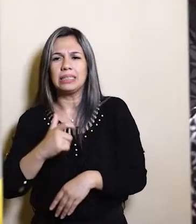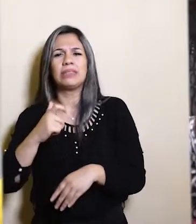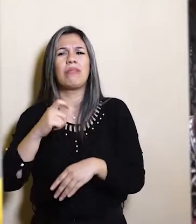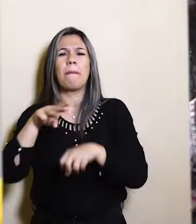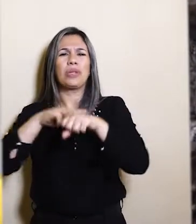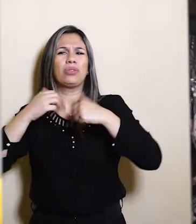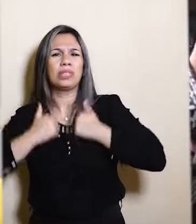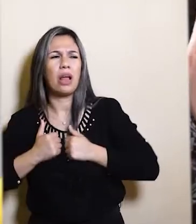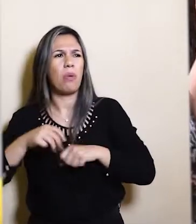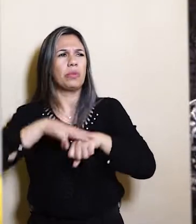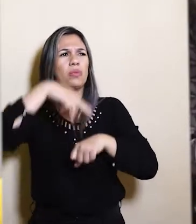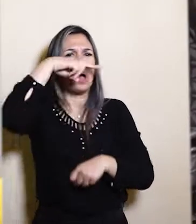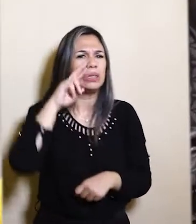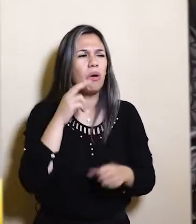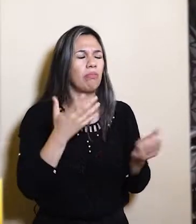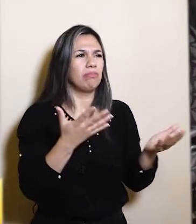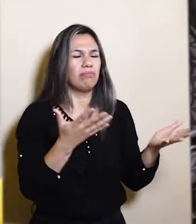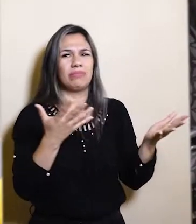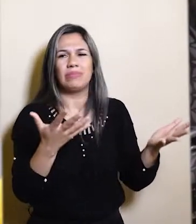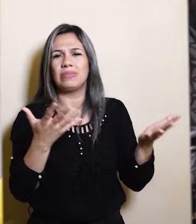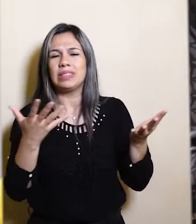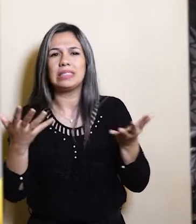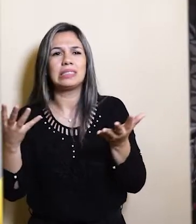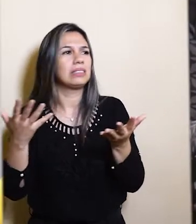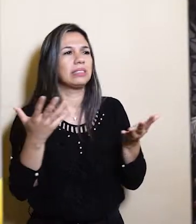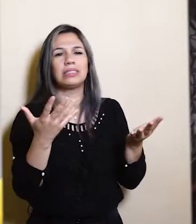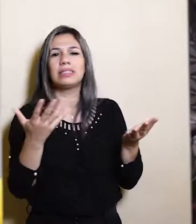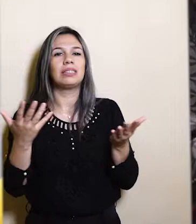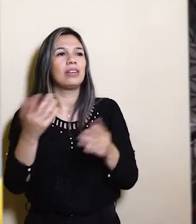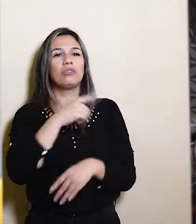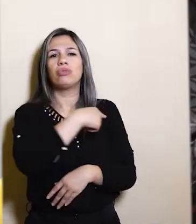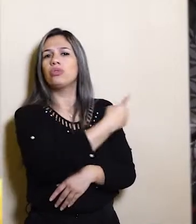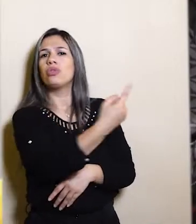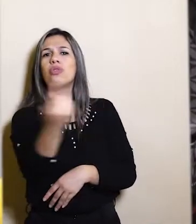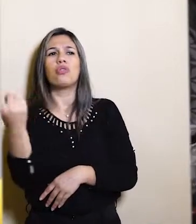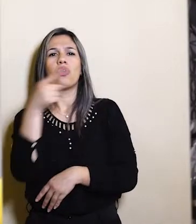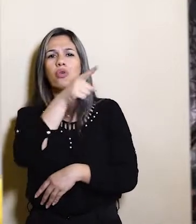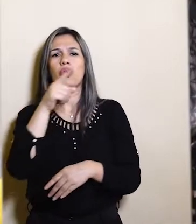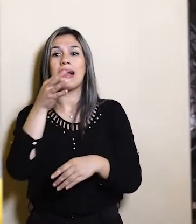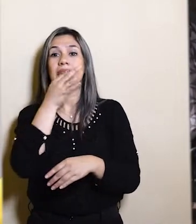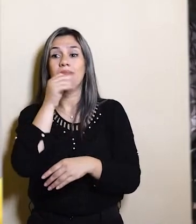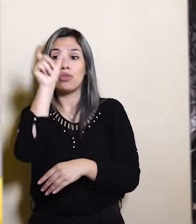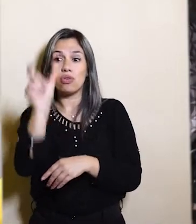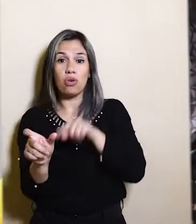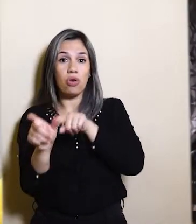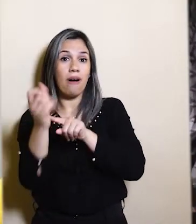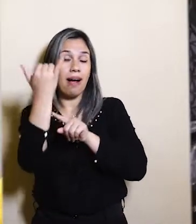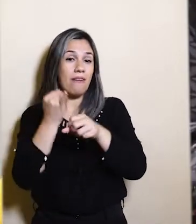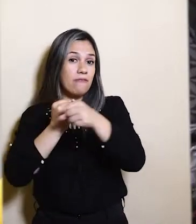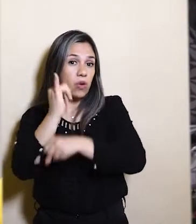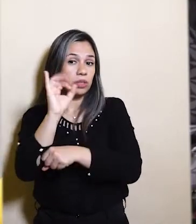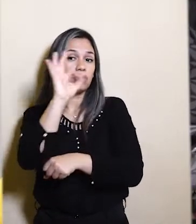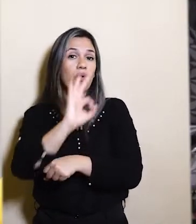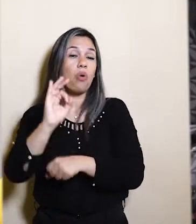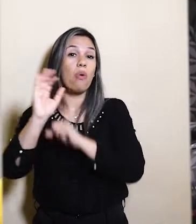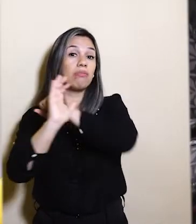Salud, el Ministerio de Educación. Todas estas entidades estatales intervienen en un caso de abuso sexual o de una maternidad forzada a través de